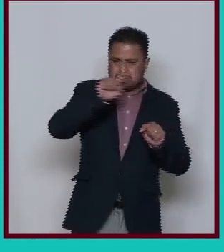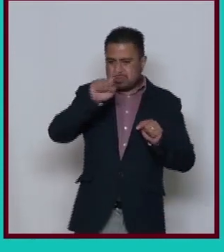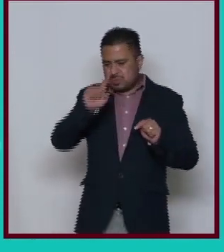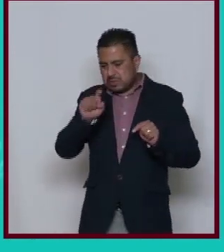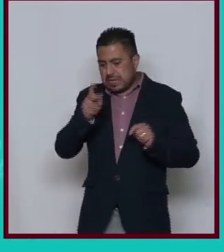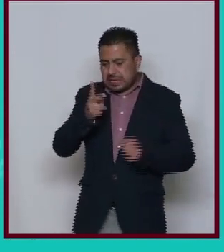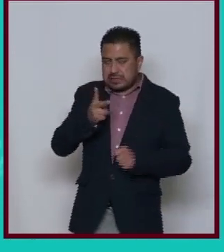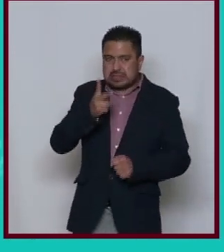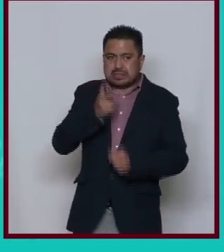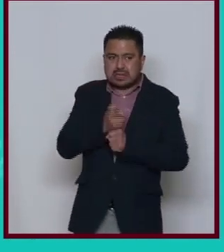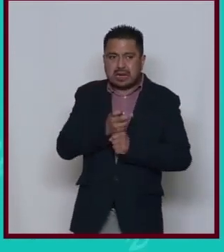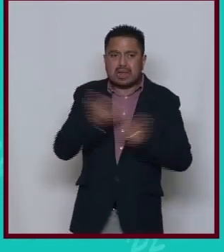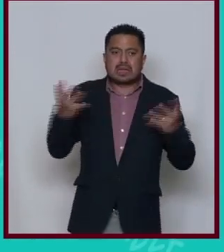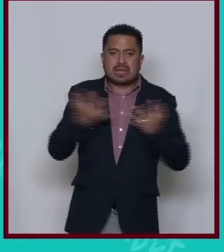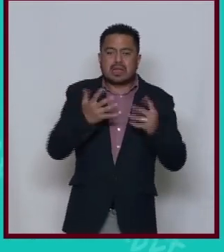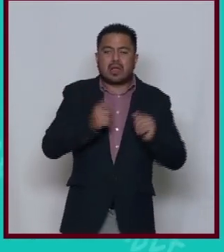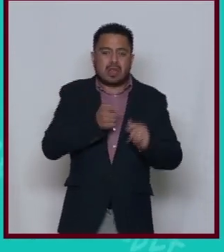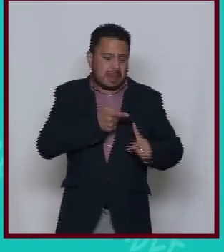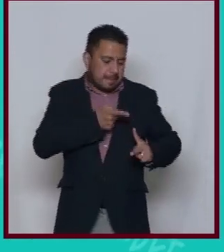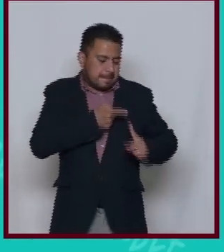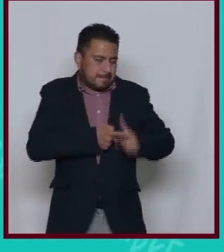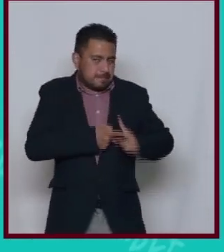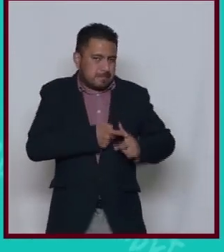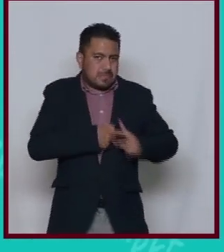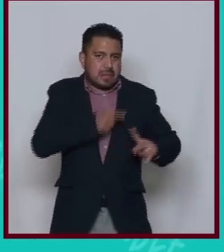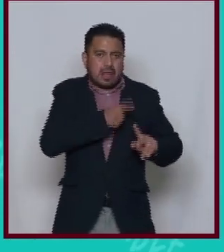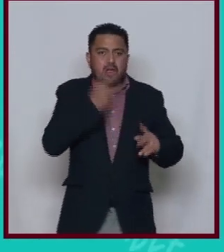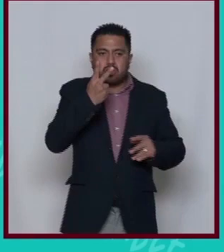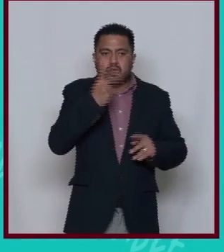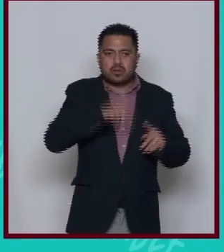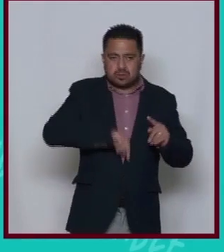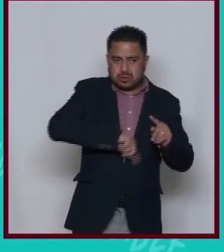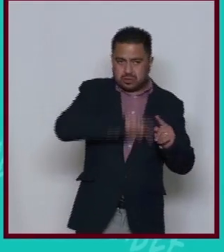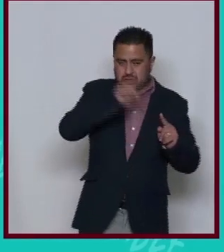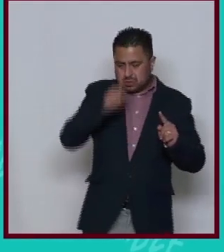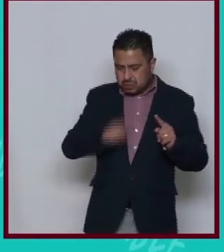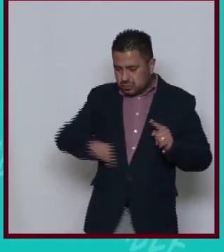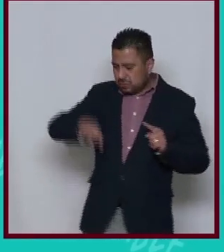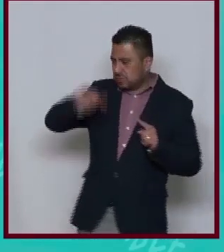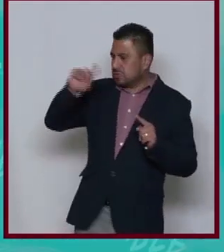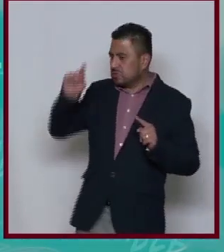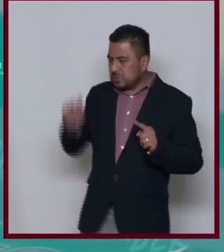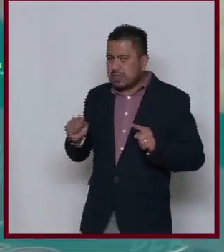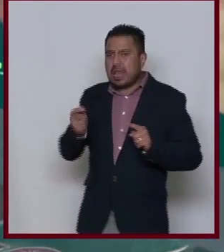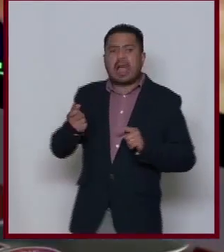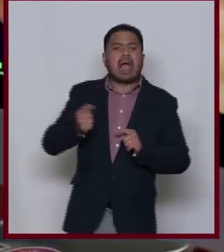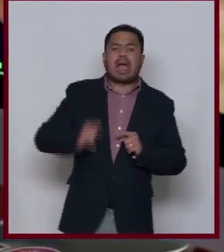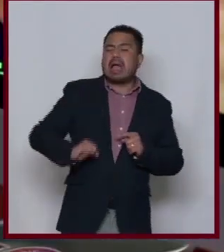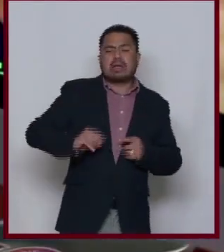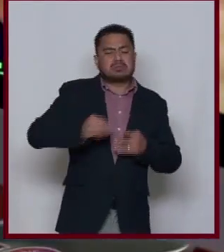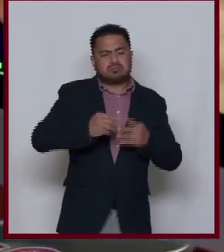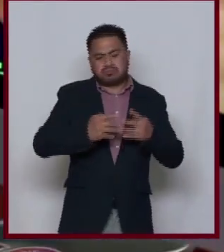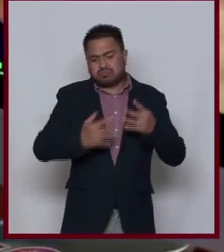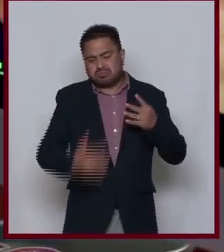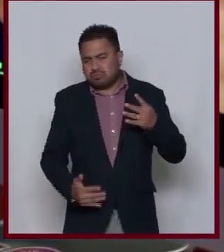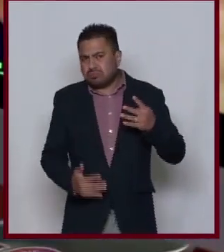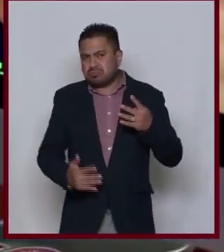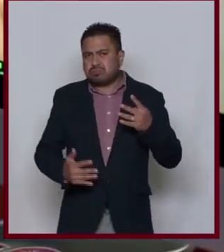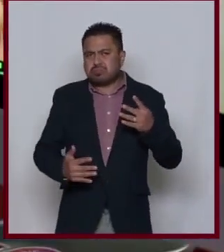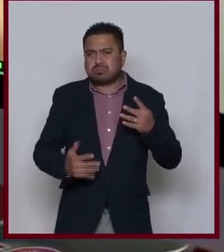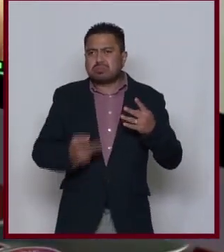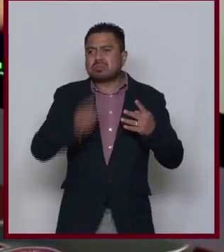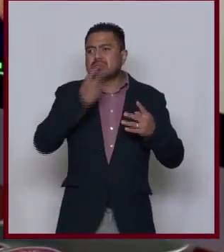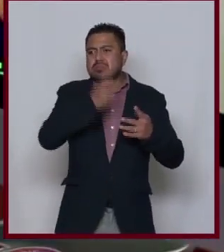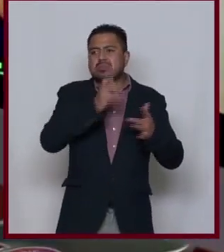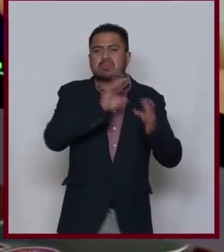segundo armónico sería, en el caso de las matemáticas, pues cuando hace dos curvitas, ¿no? Y así es